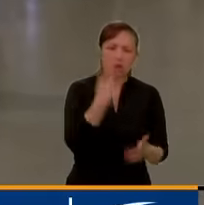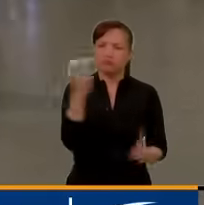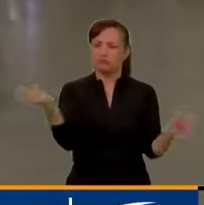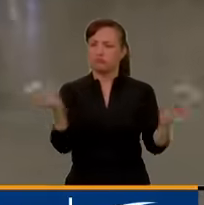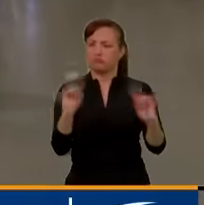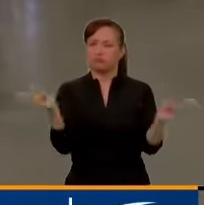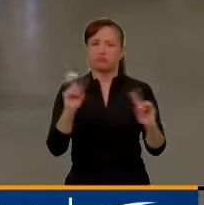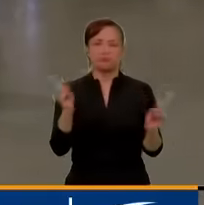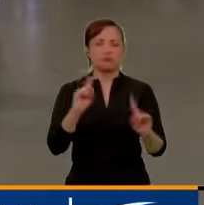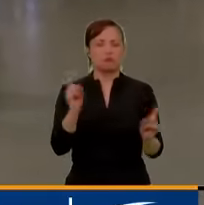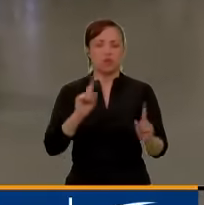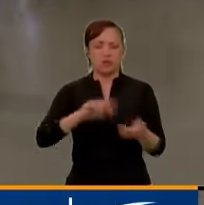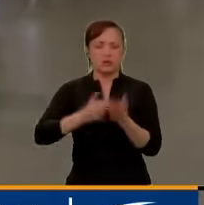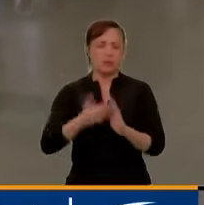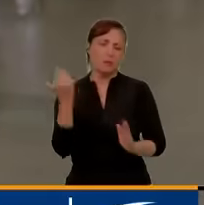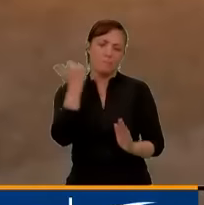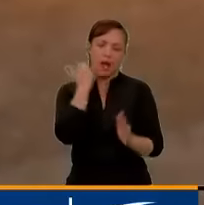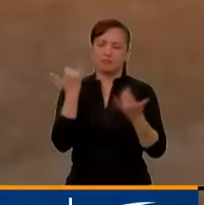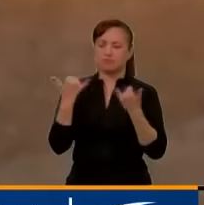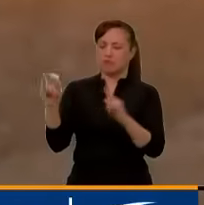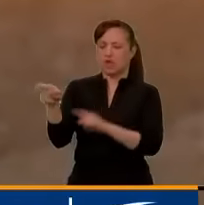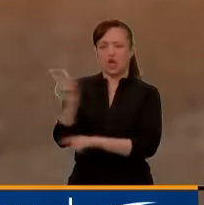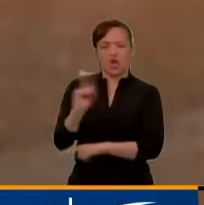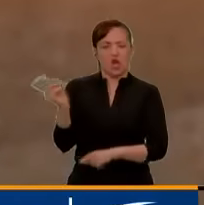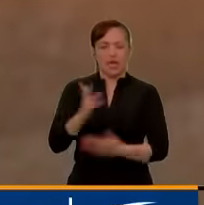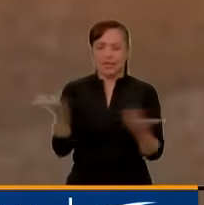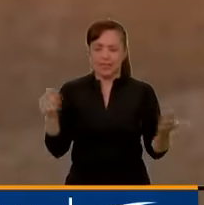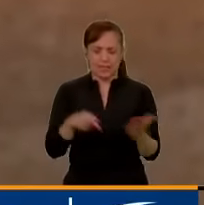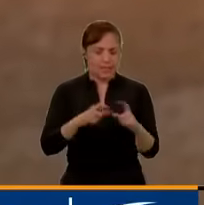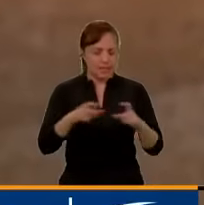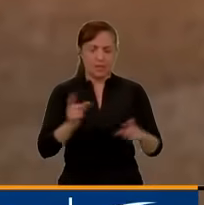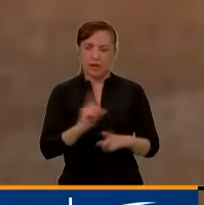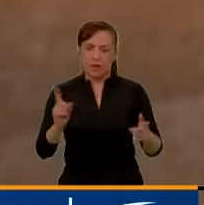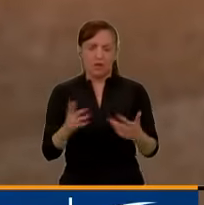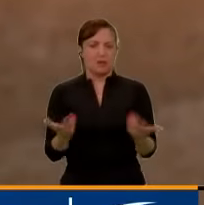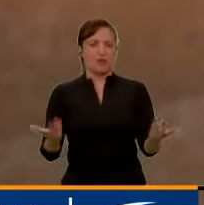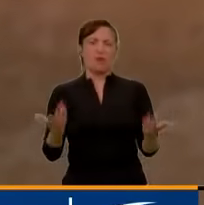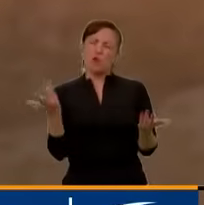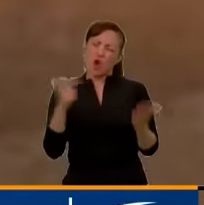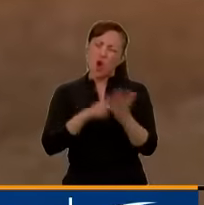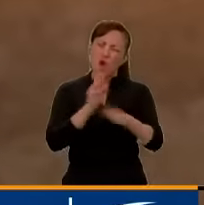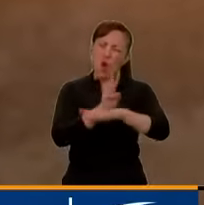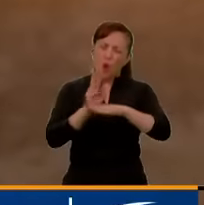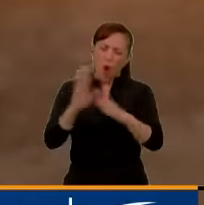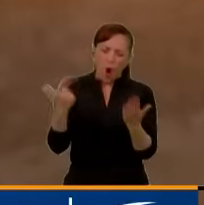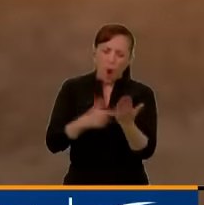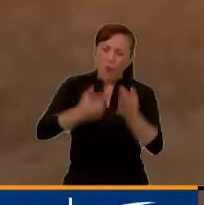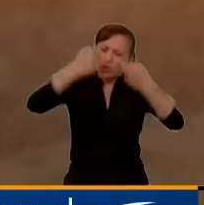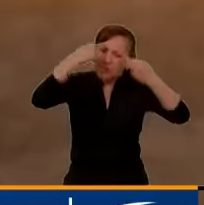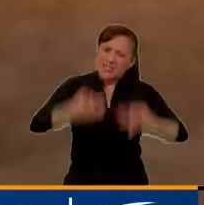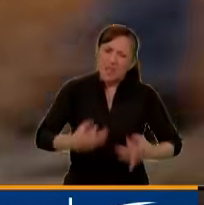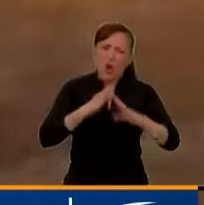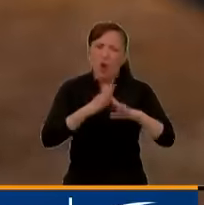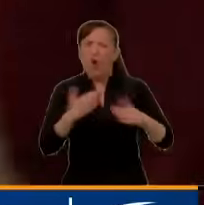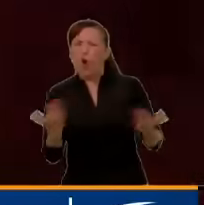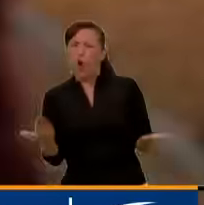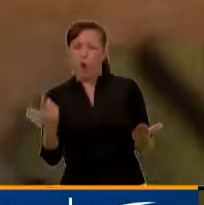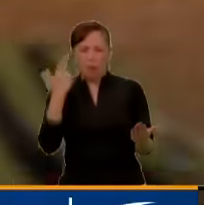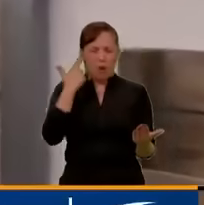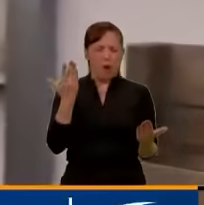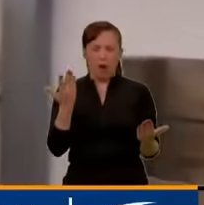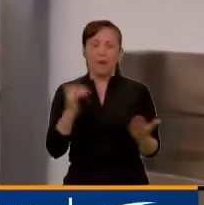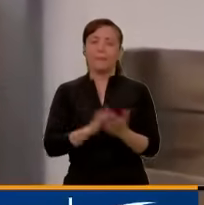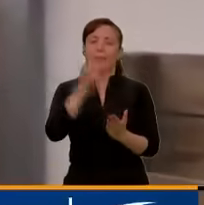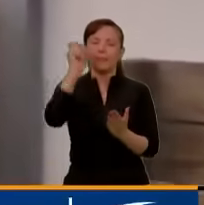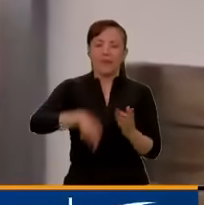habían estafado porque esos pasajes no eran. Pero ¿cómo comprar los tiquetes en línea de forma segura? Lo primero es,